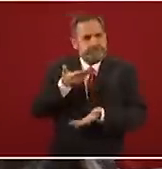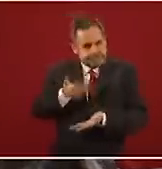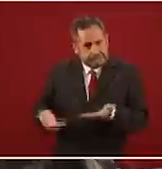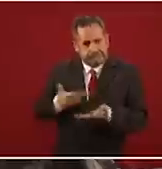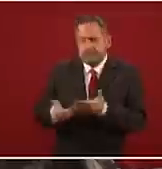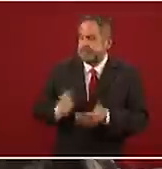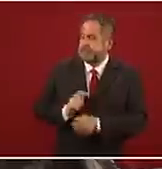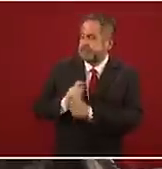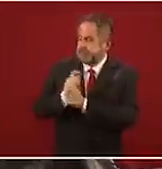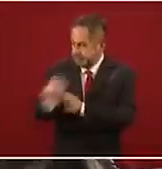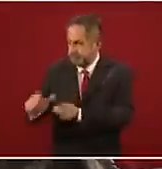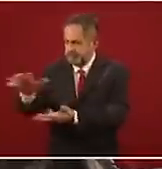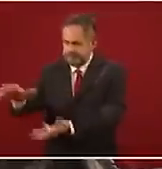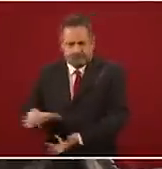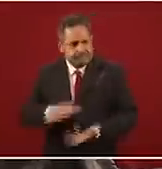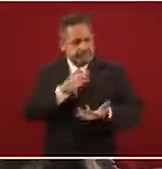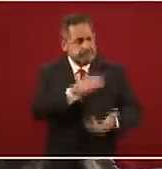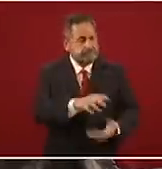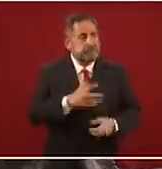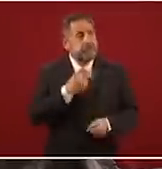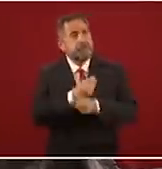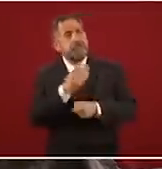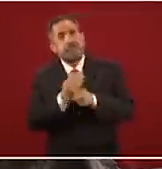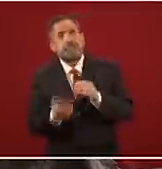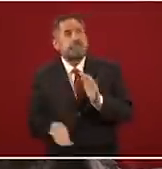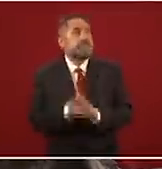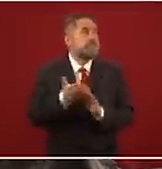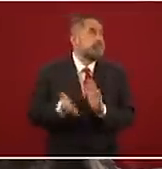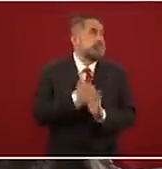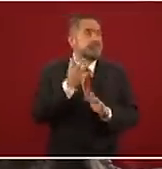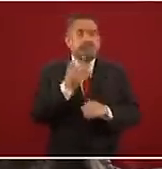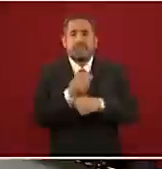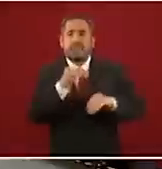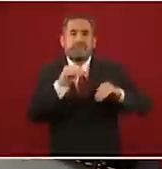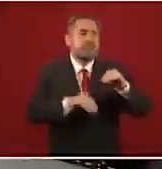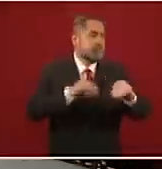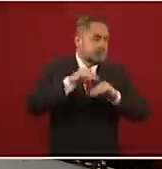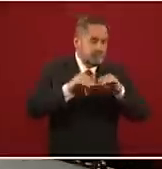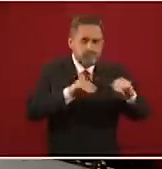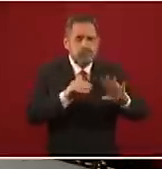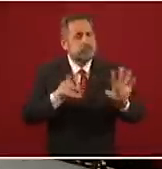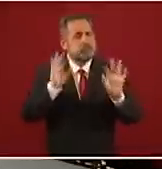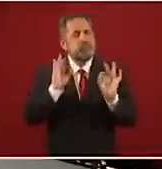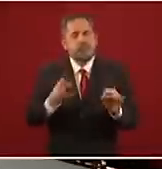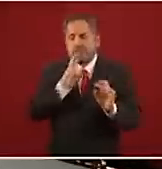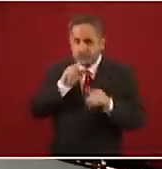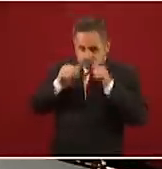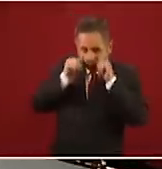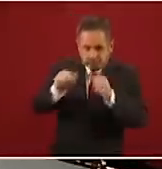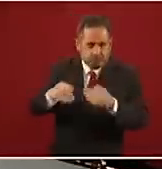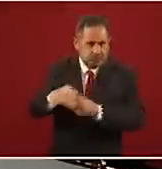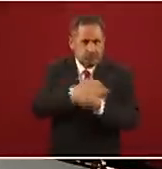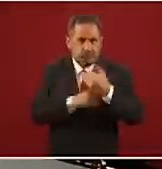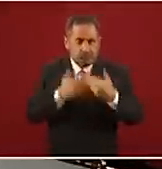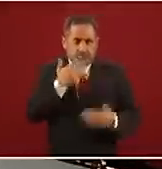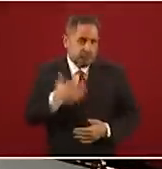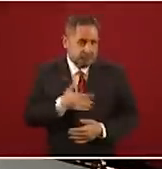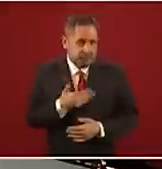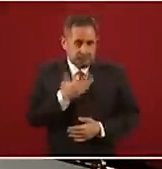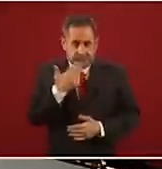de mantenimiento para poder generar, dar mejores condiciones de atención. Finalmente, también quiero comentar